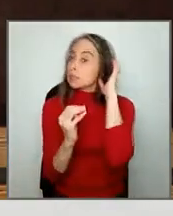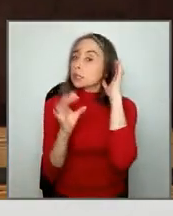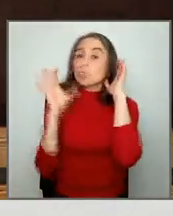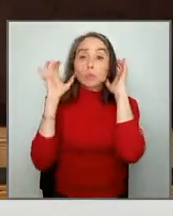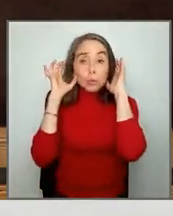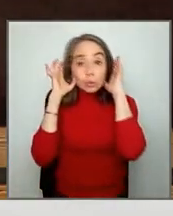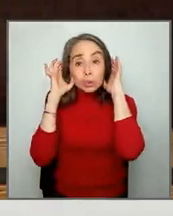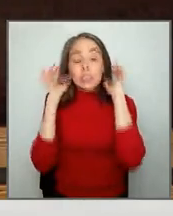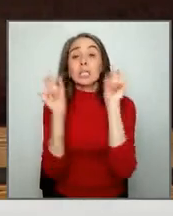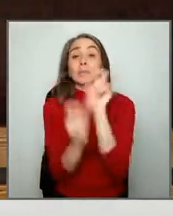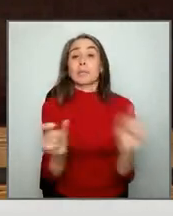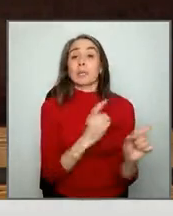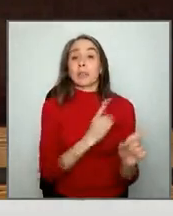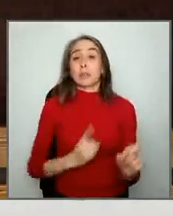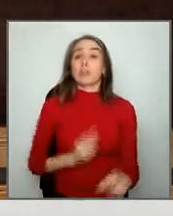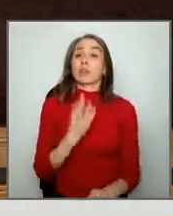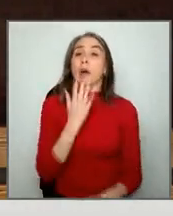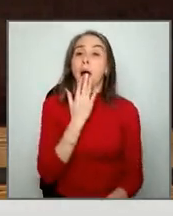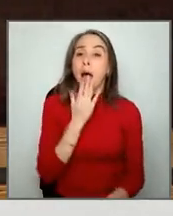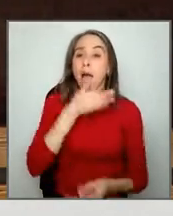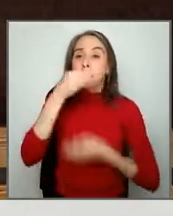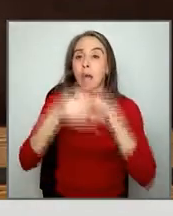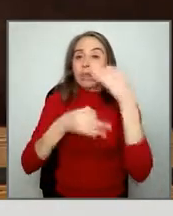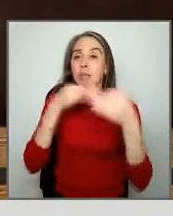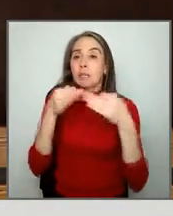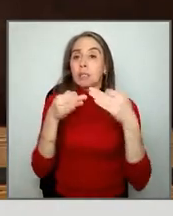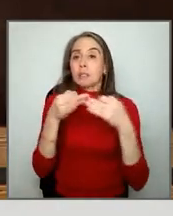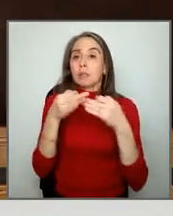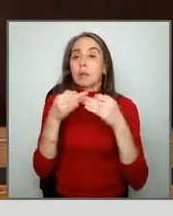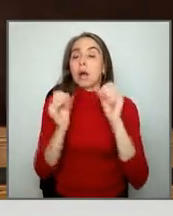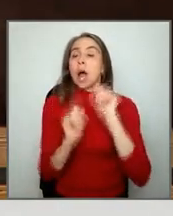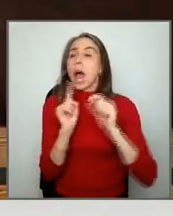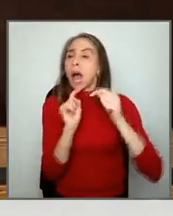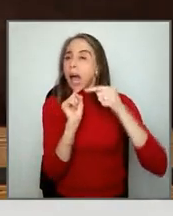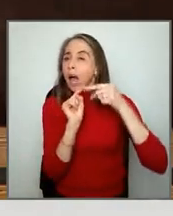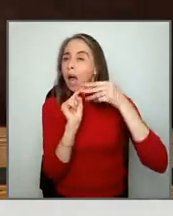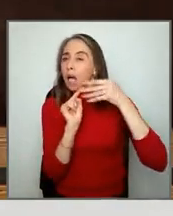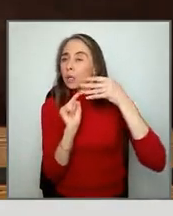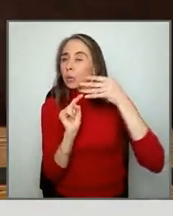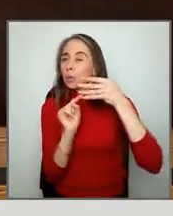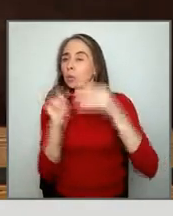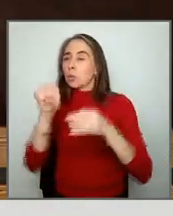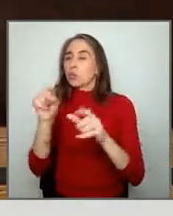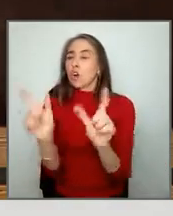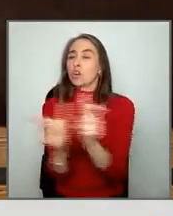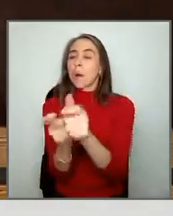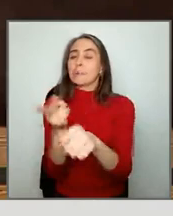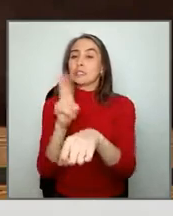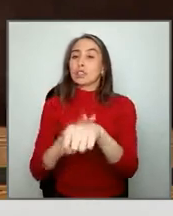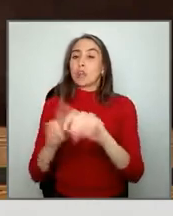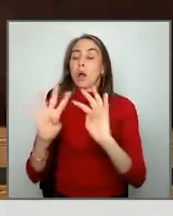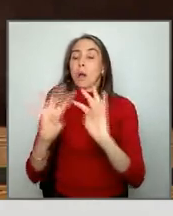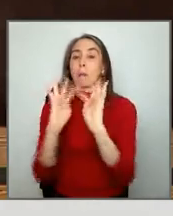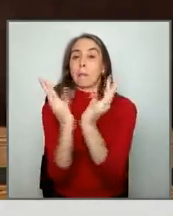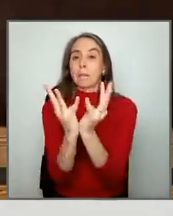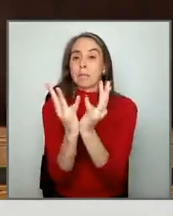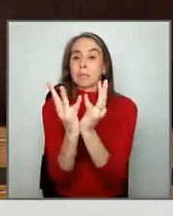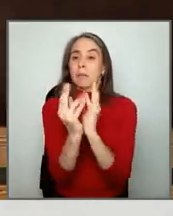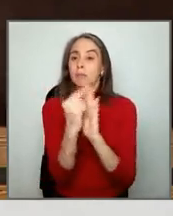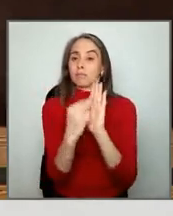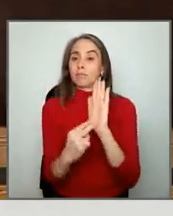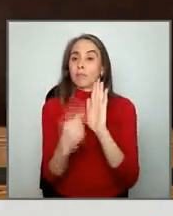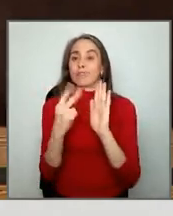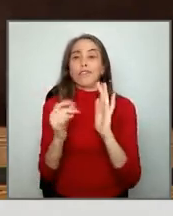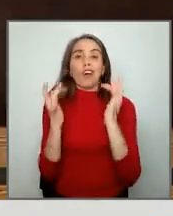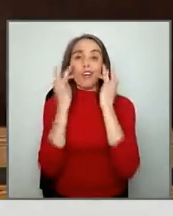que hubo algunos aspectos ahí en la cual evidentemente no quedamos contenta en